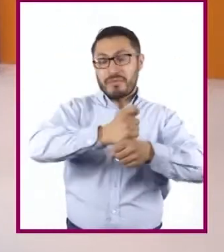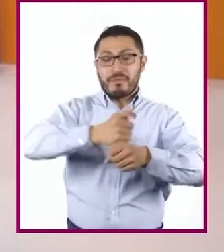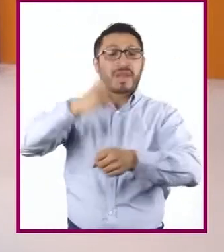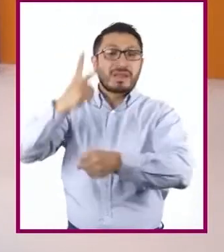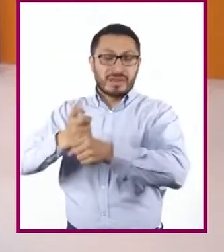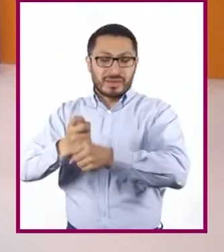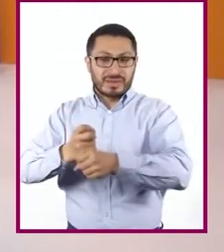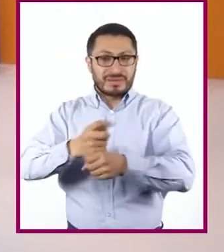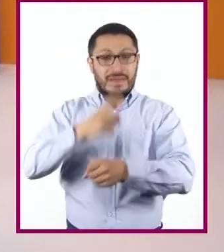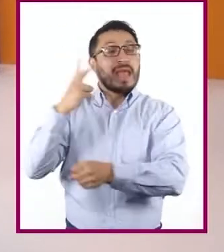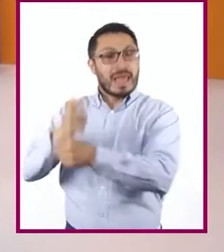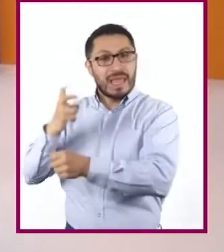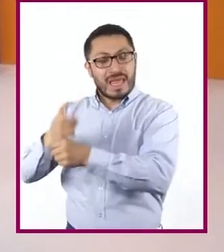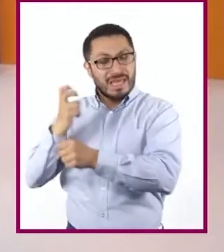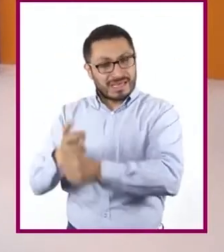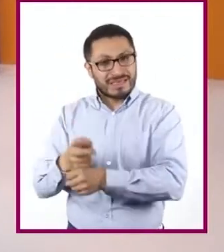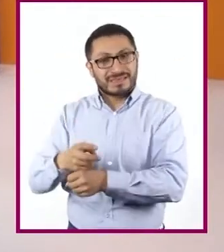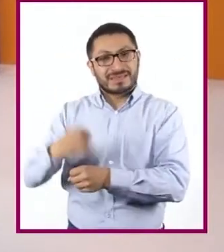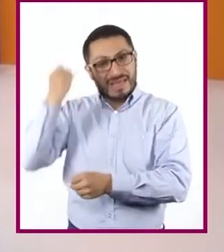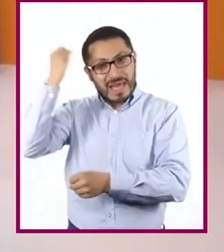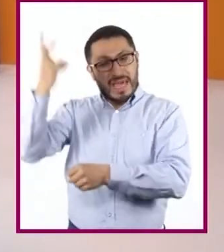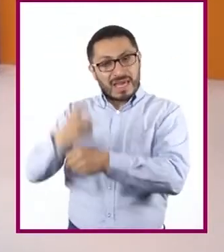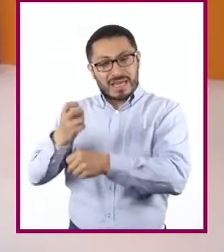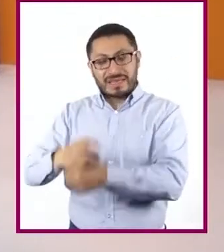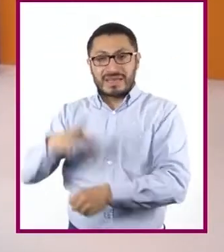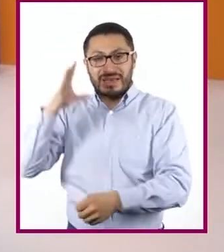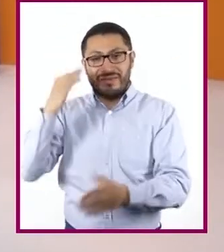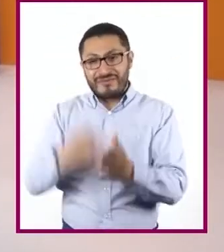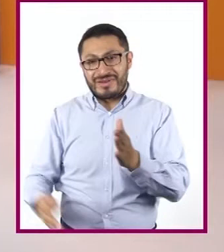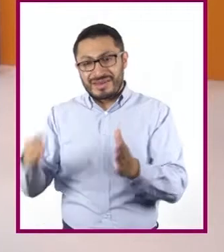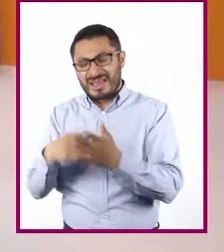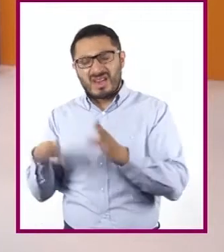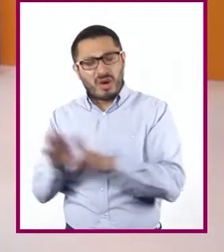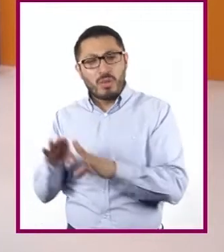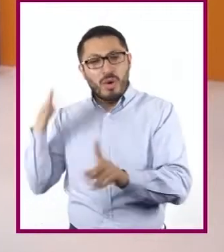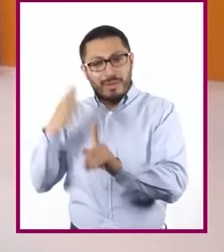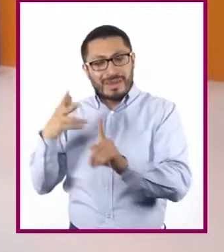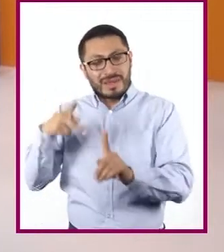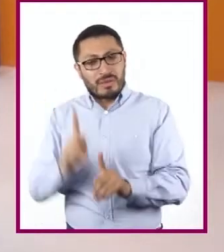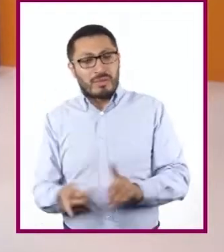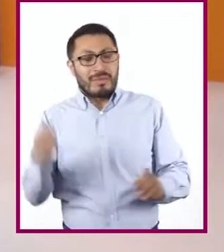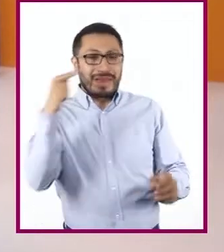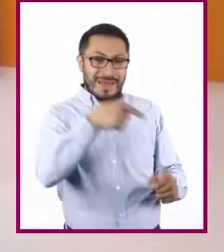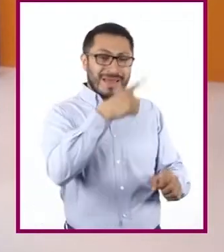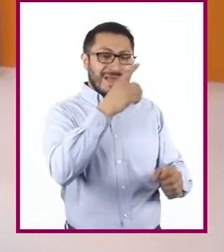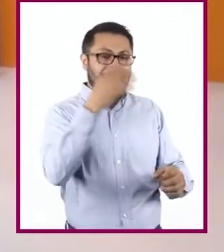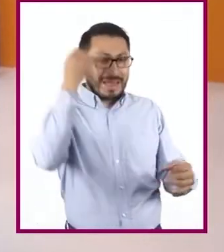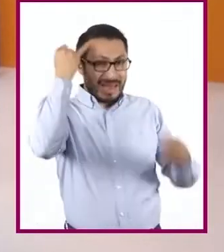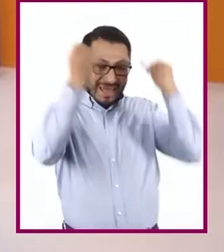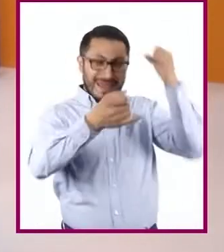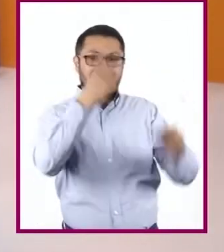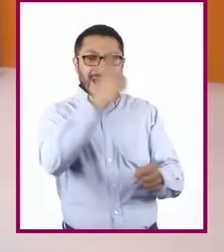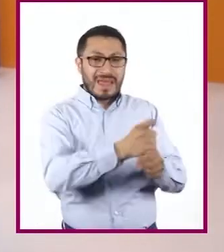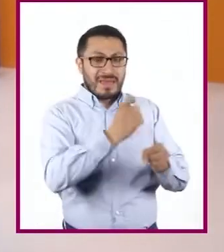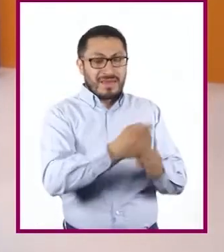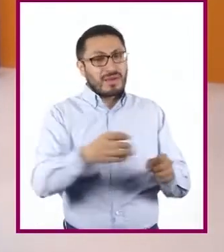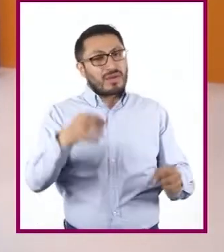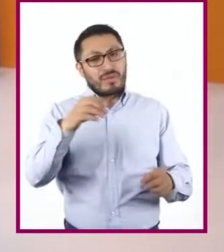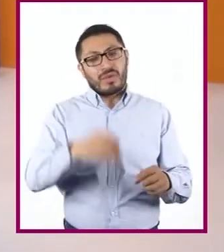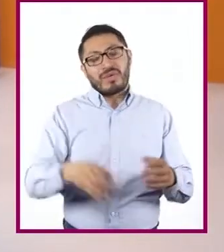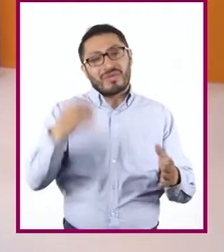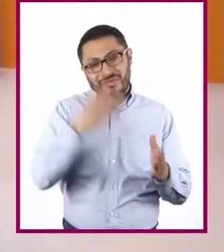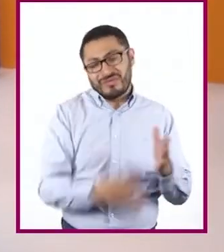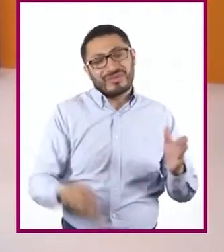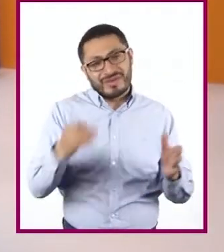sí solas carecen de sentido, pero la idea principal no estaría completa sin las aportaciones que le ofrecen las